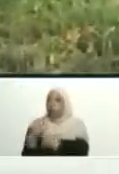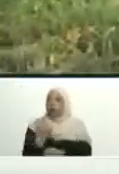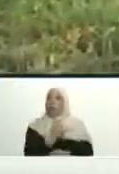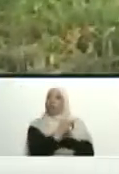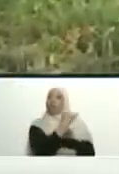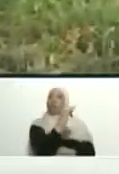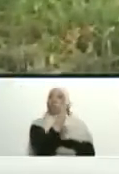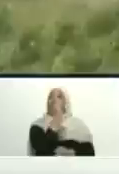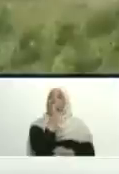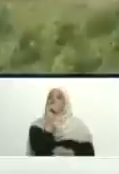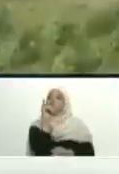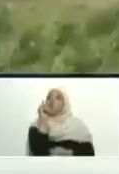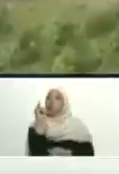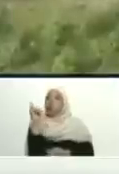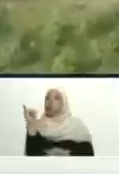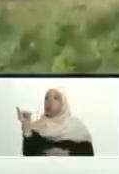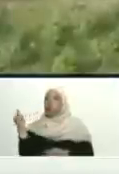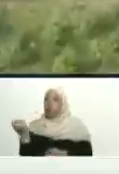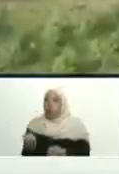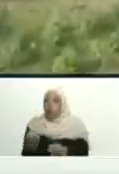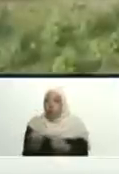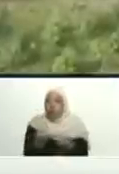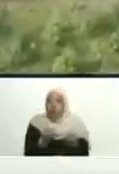de regeneración del Amazonas.